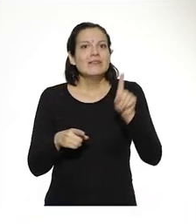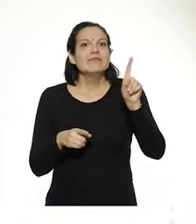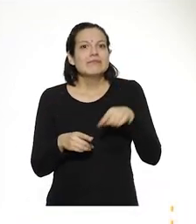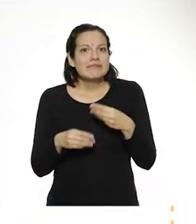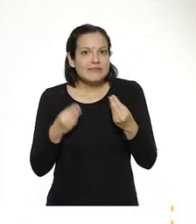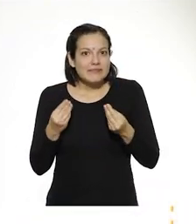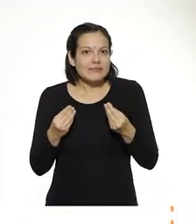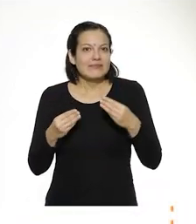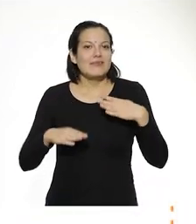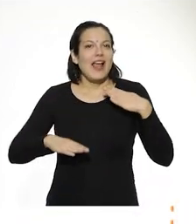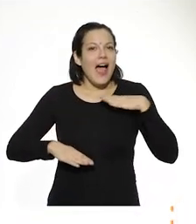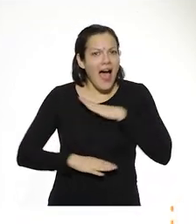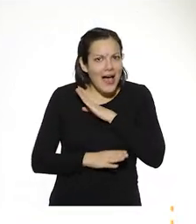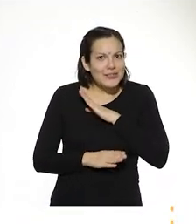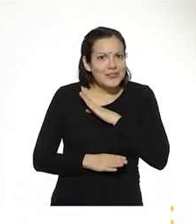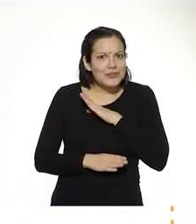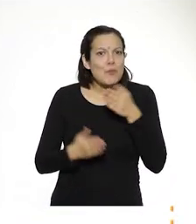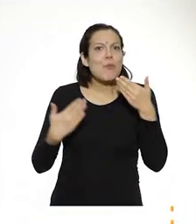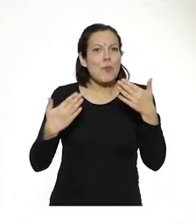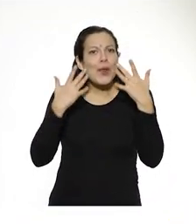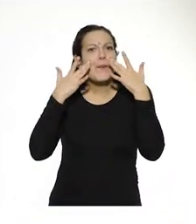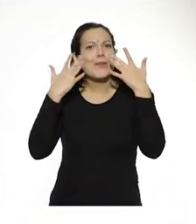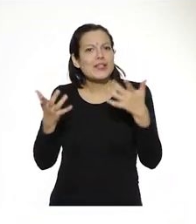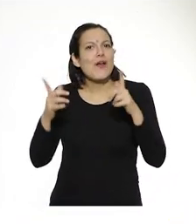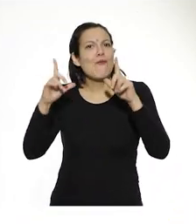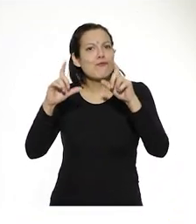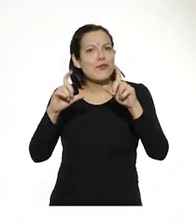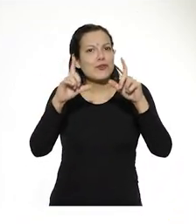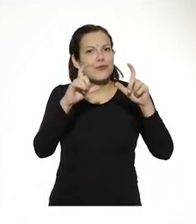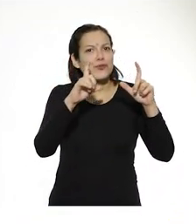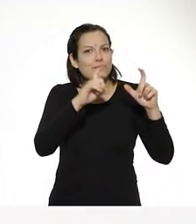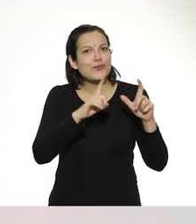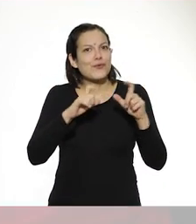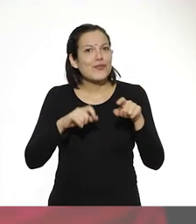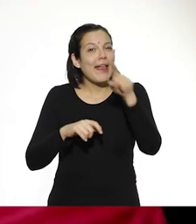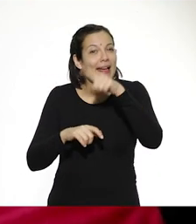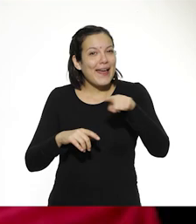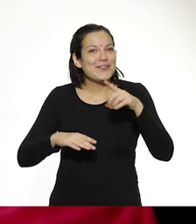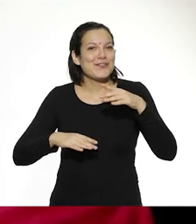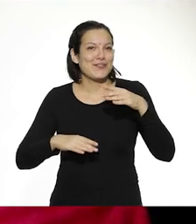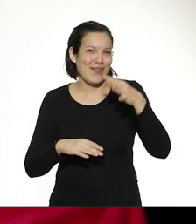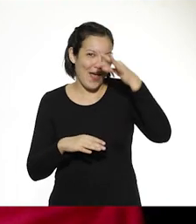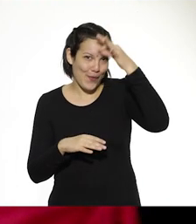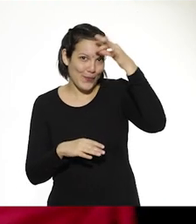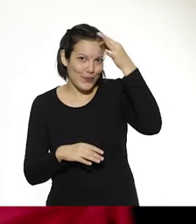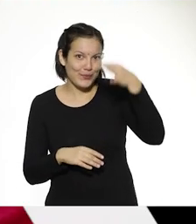vinieran al acto y que puedan mostrar estas fotos de cuando ellos actuaron.